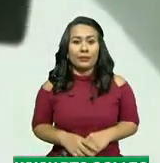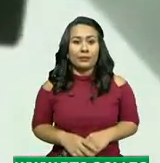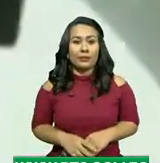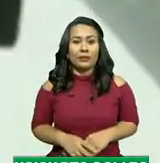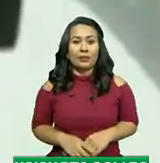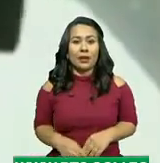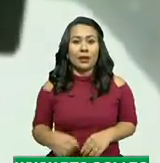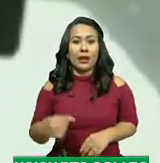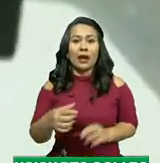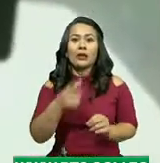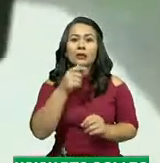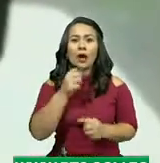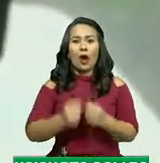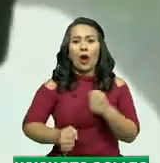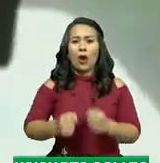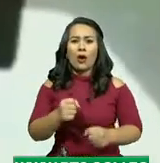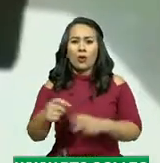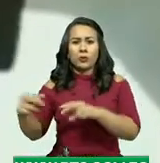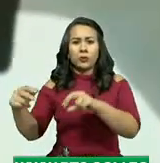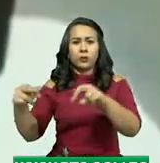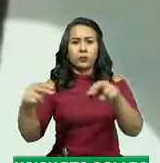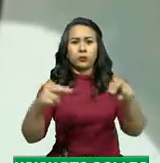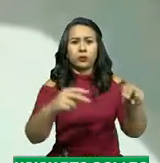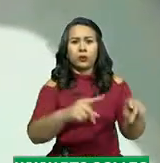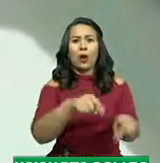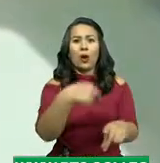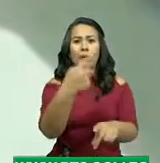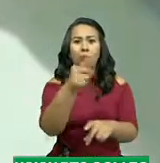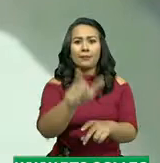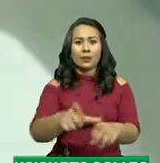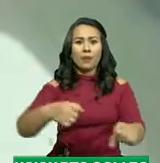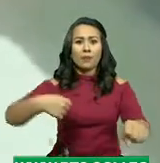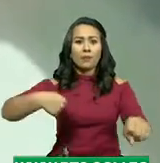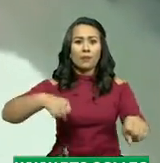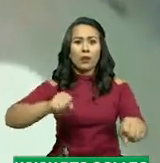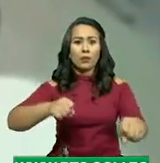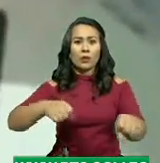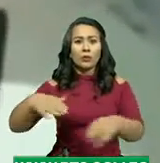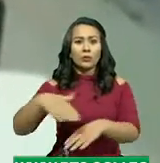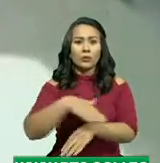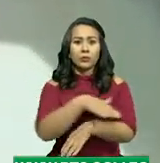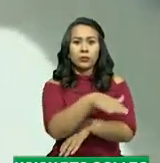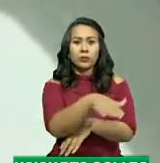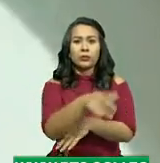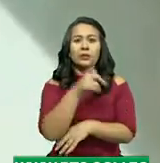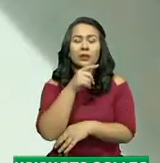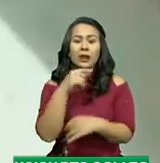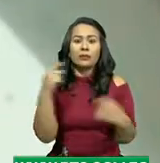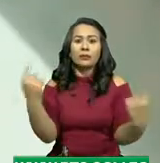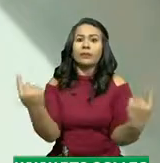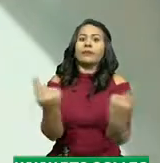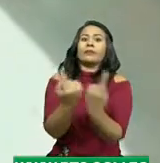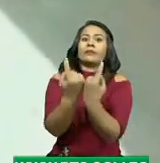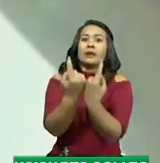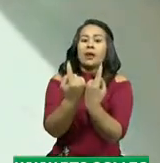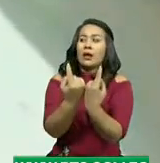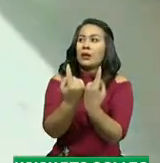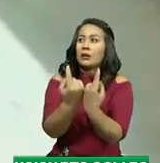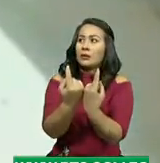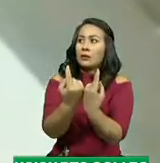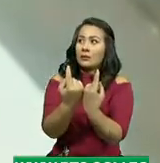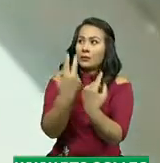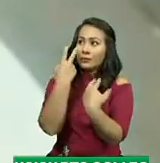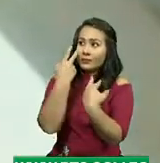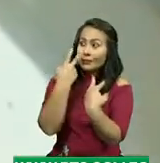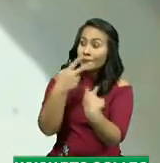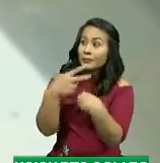Él corre hacia una esquina y el otro antisocial que lo esperaba en una motocicleta constata la situación de peligro y pasa de largo.